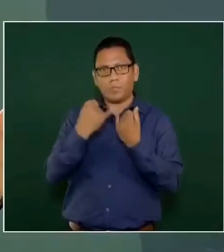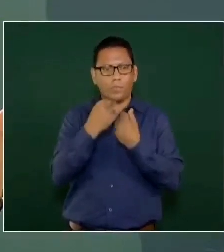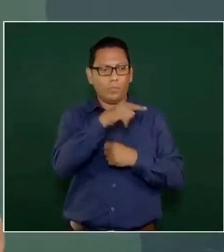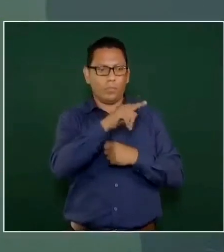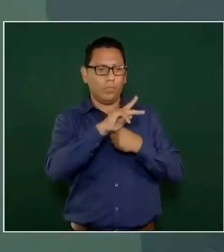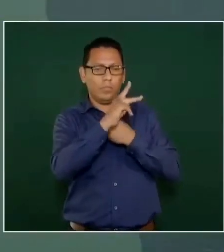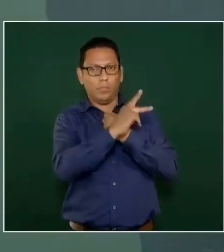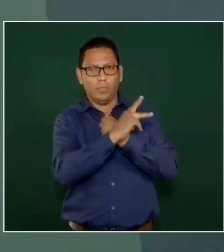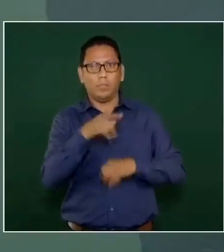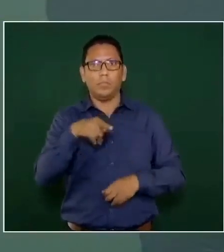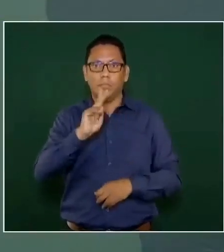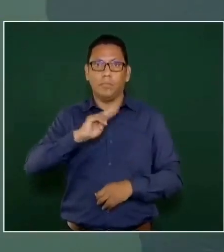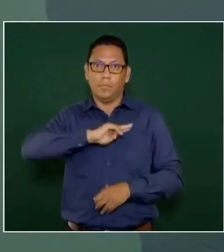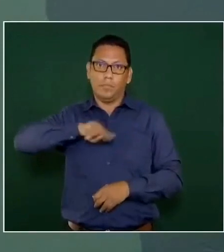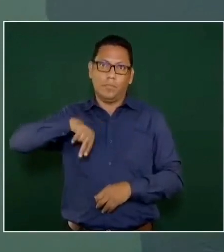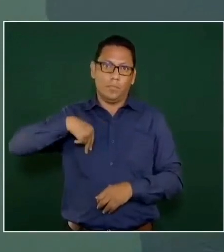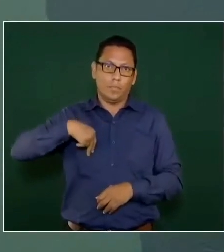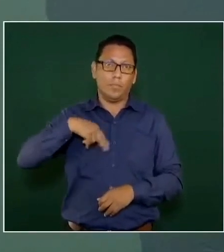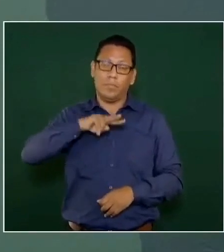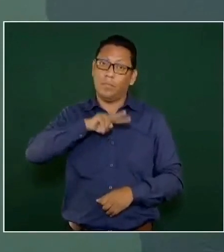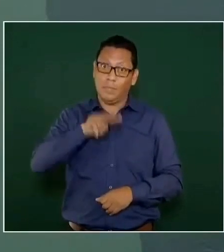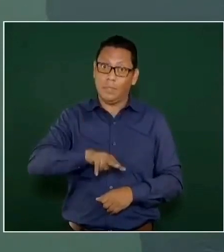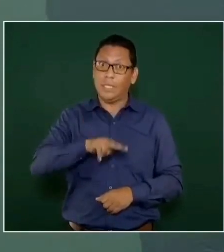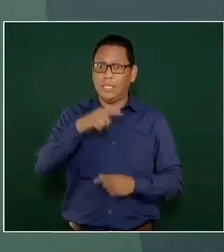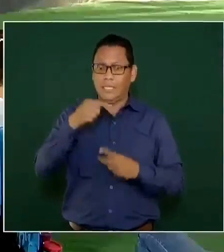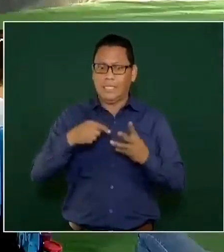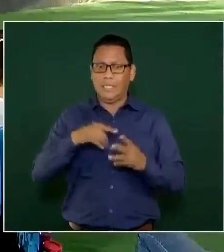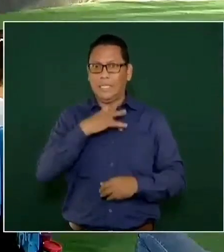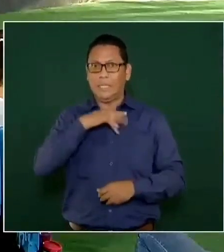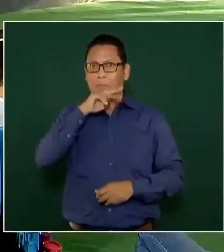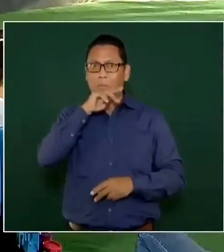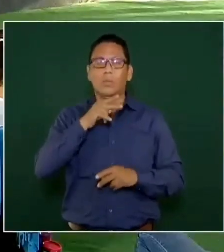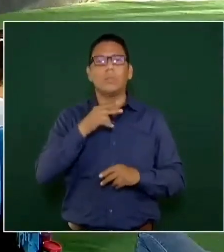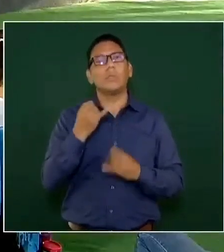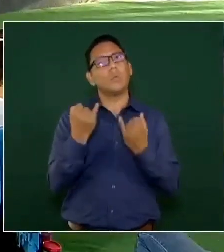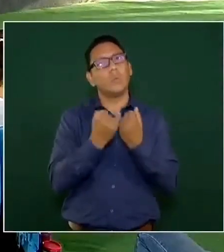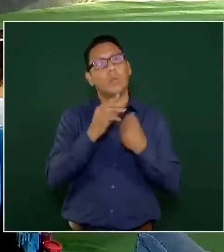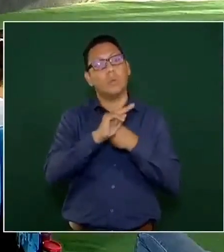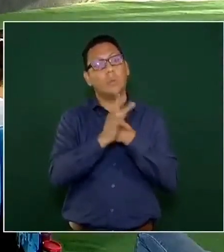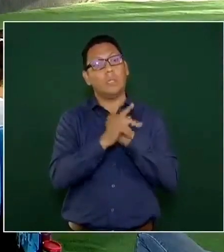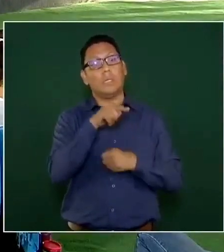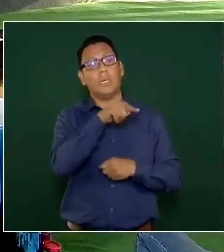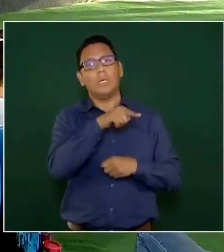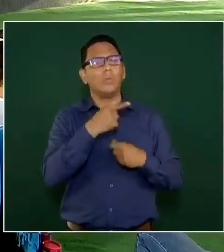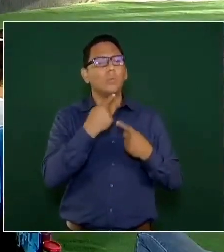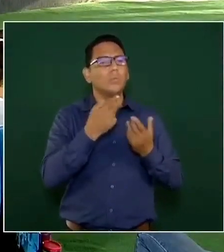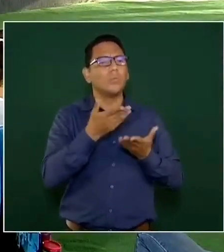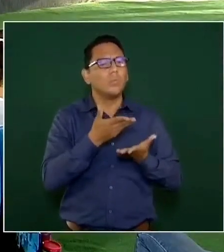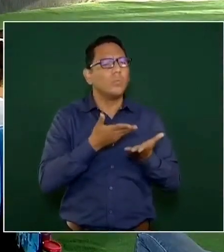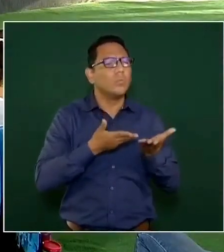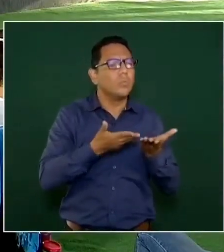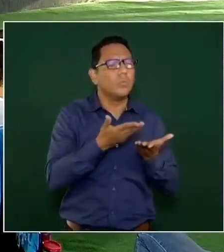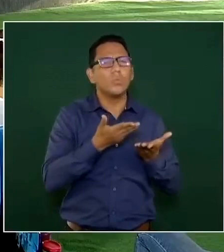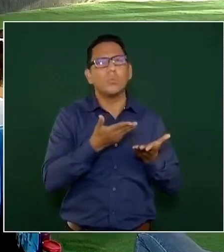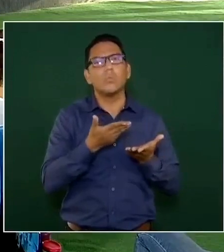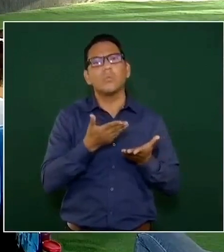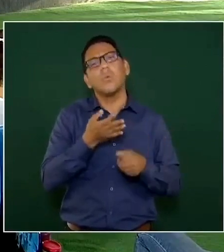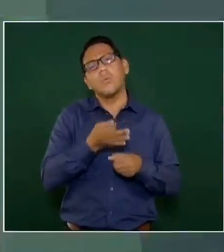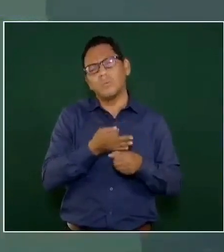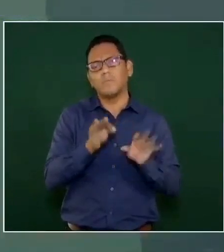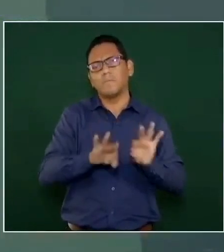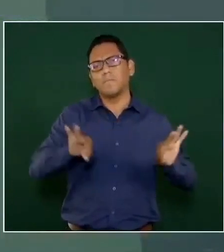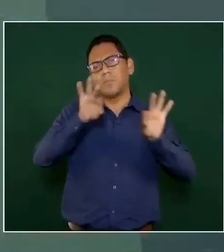no podemos dejar de tener estas preocupaciones y dialogar con el gobierno peruano respecto de ellas. Yo creo que aquí hay que apostar al